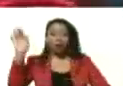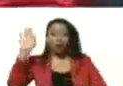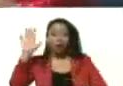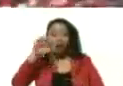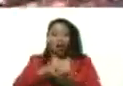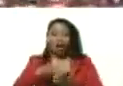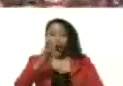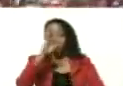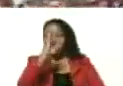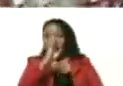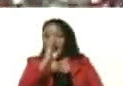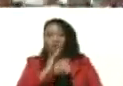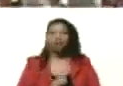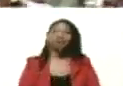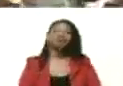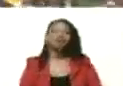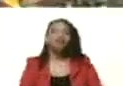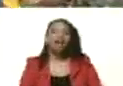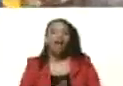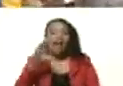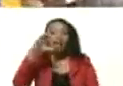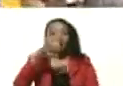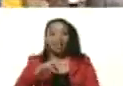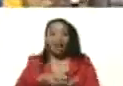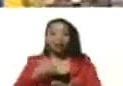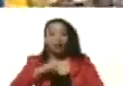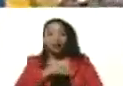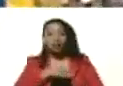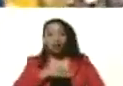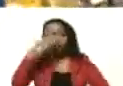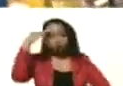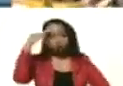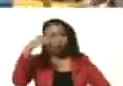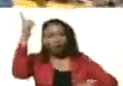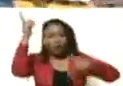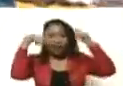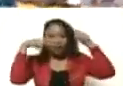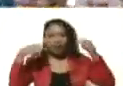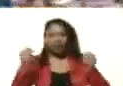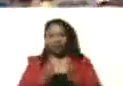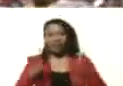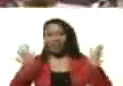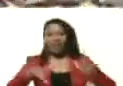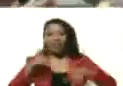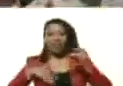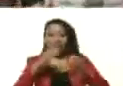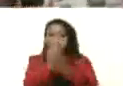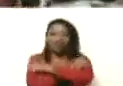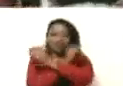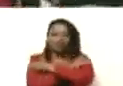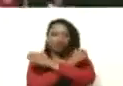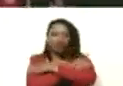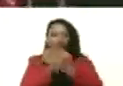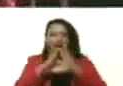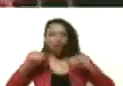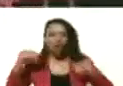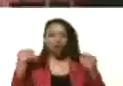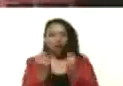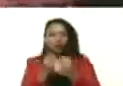estado Barinas, el estado de nuestro comandante Hugo Chávez. Tremendo acto, hermano. Felicitaciones a todos y a